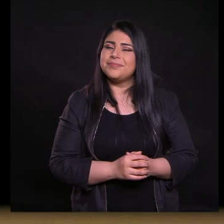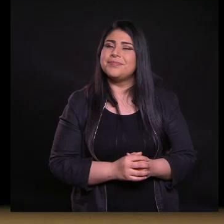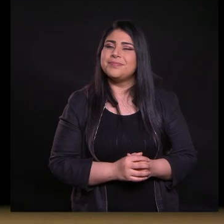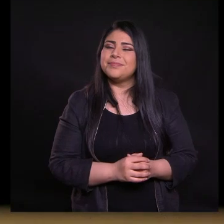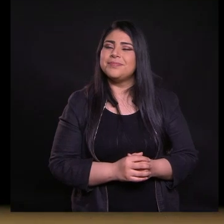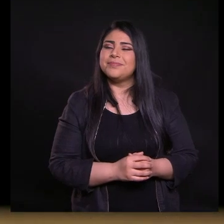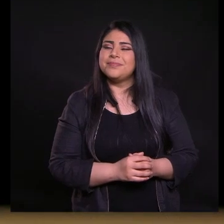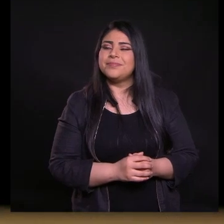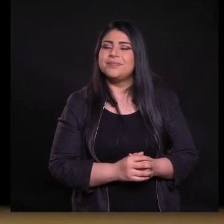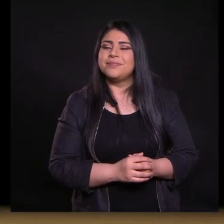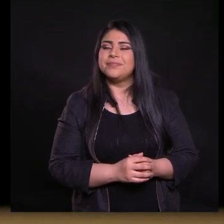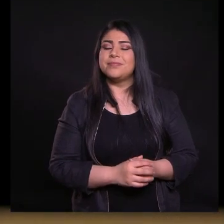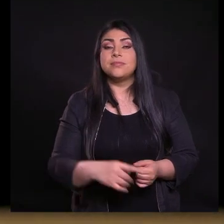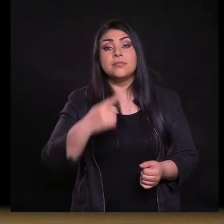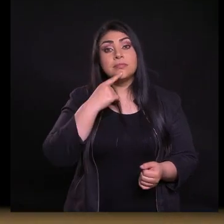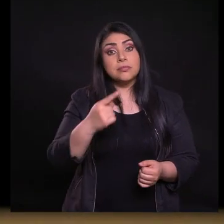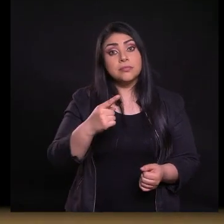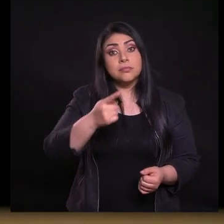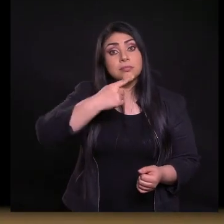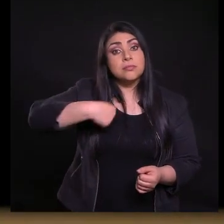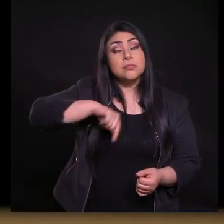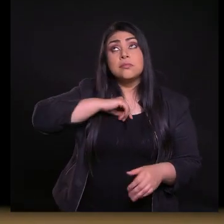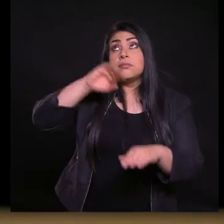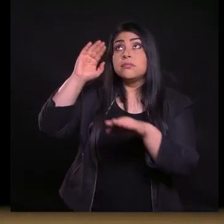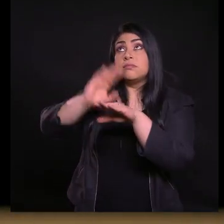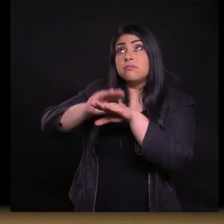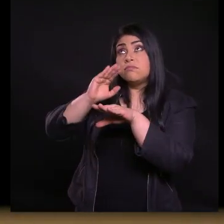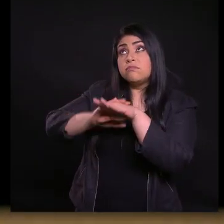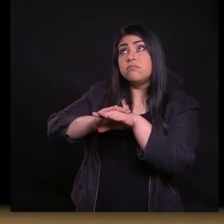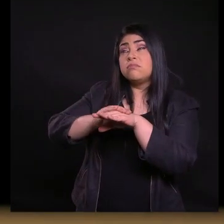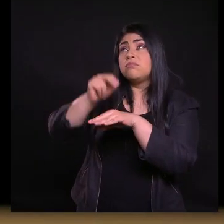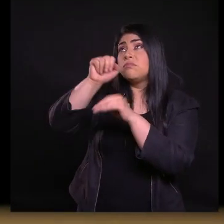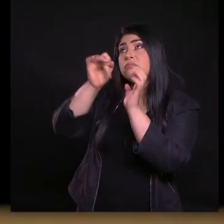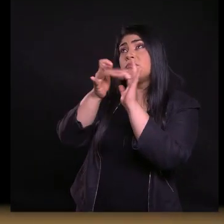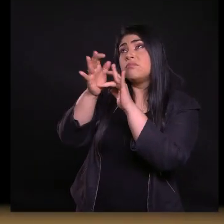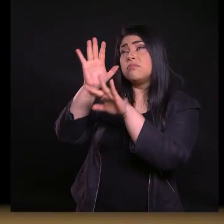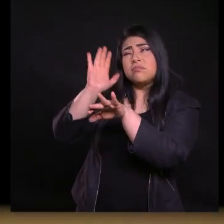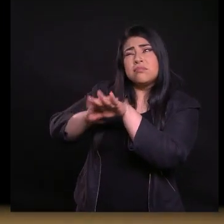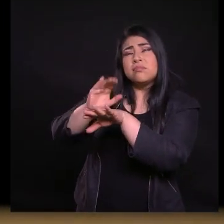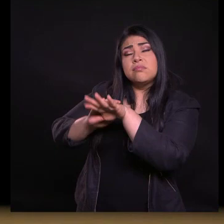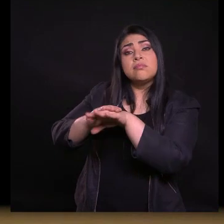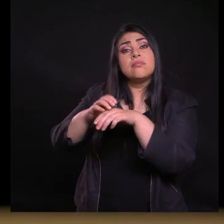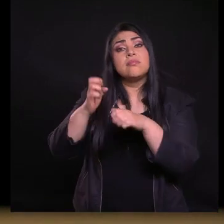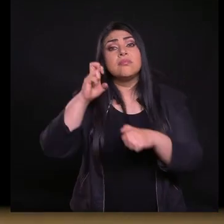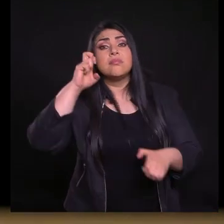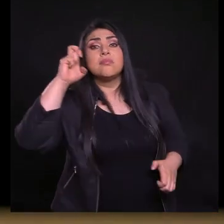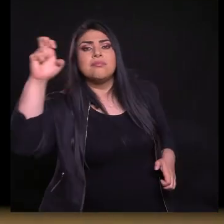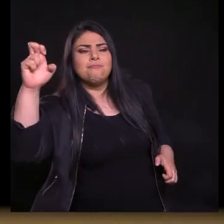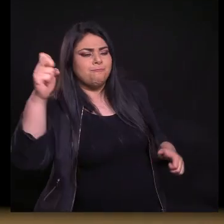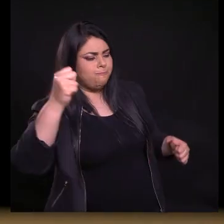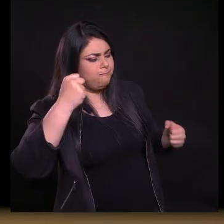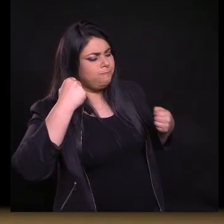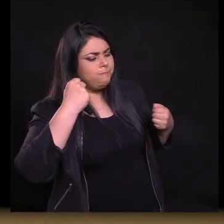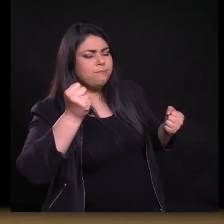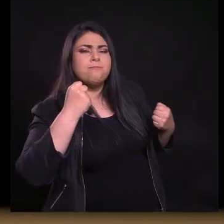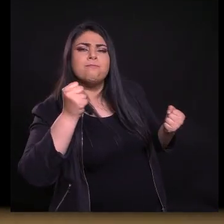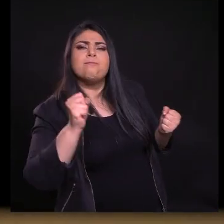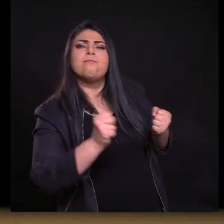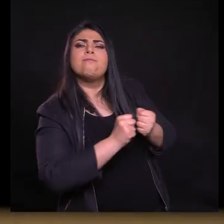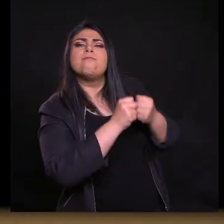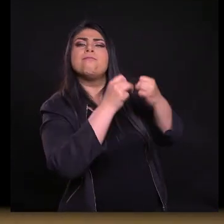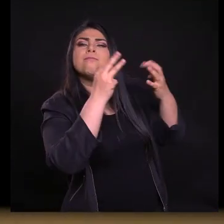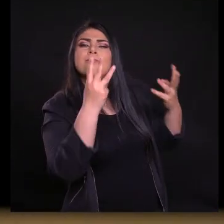si algo pidieras en mi nombre yo lo haré dice jesús